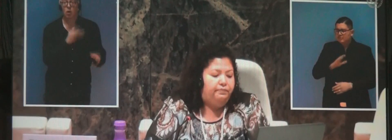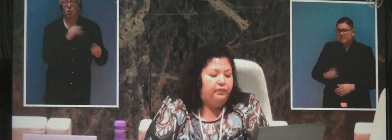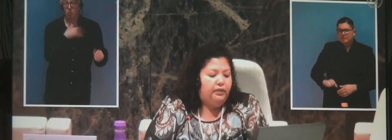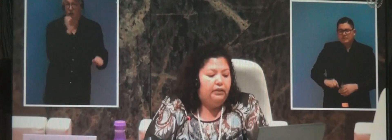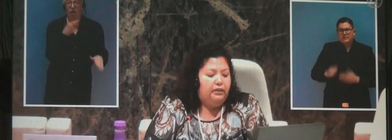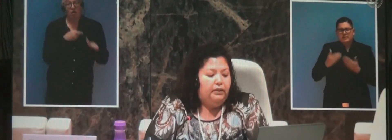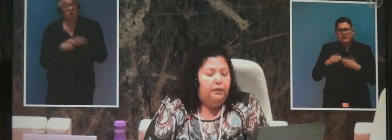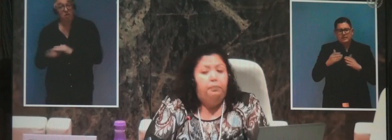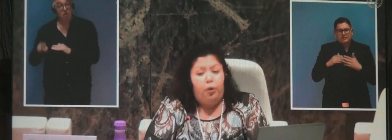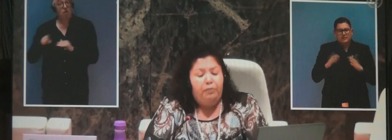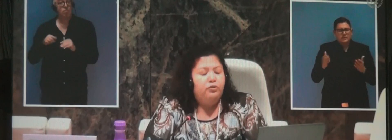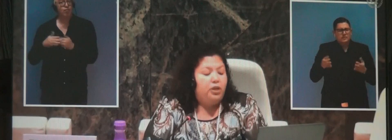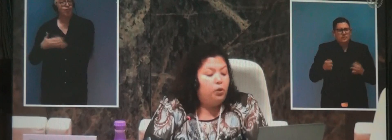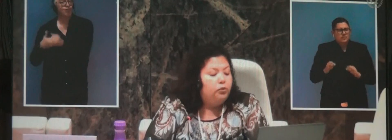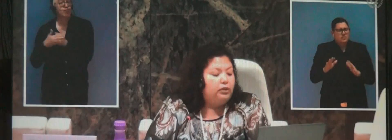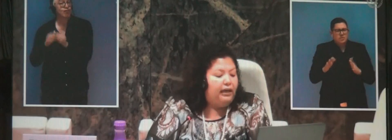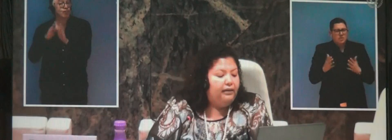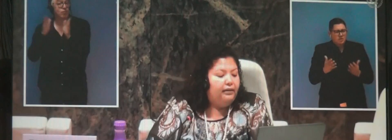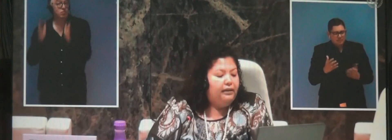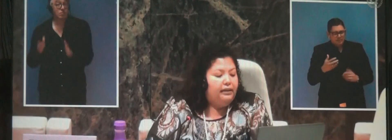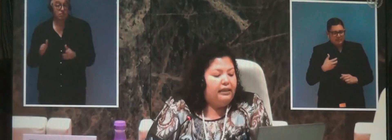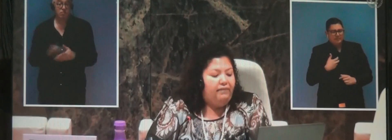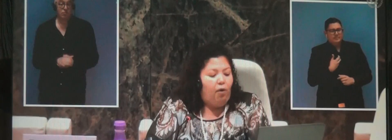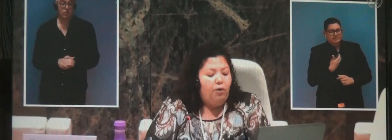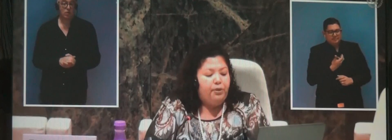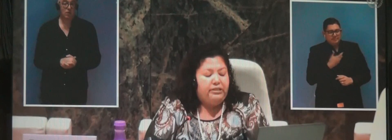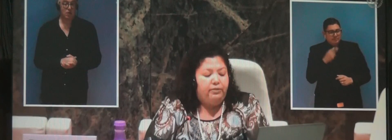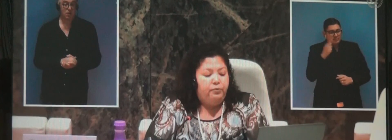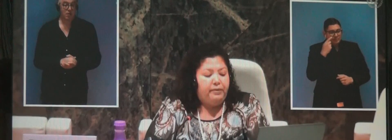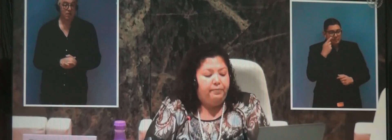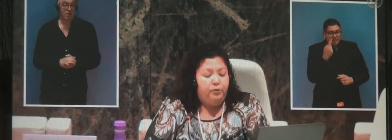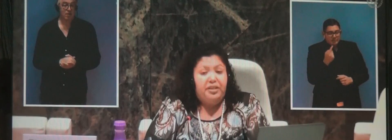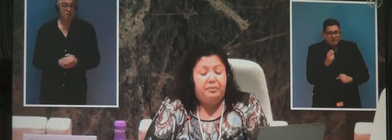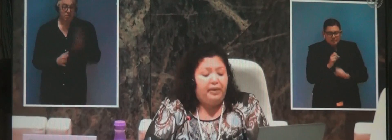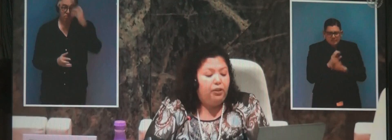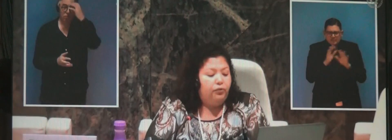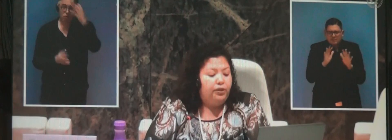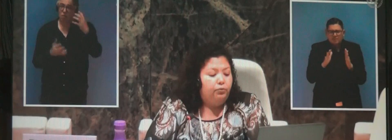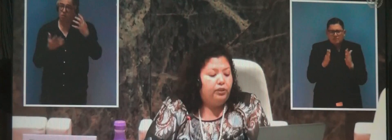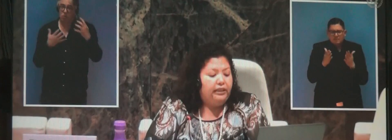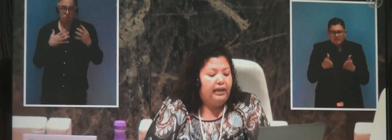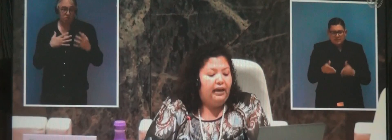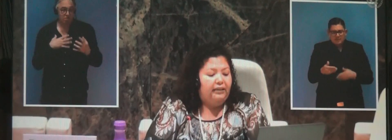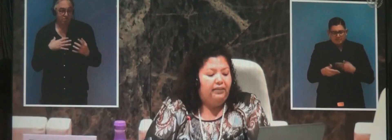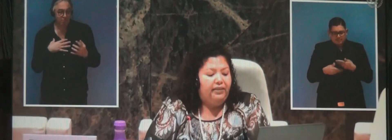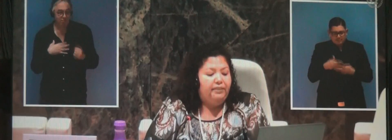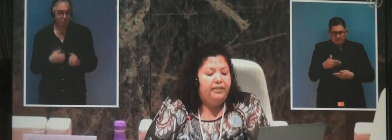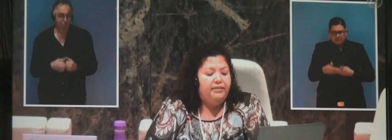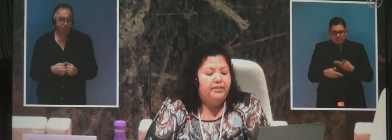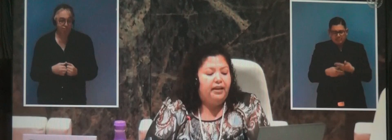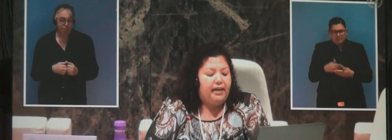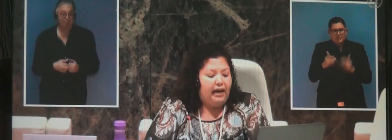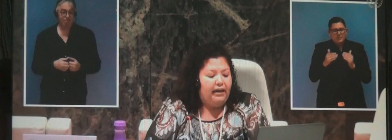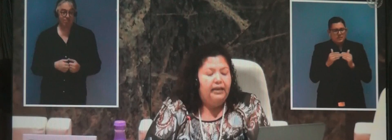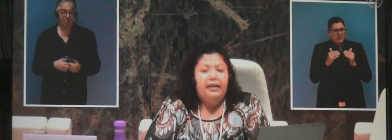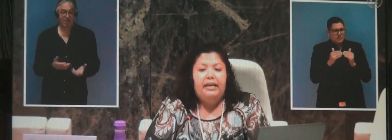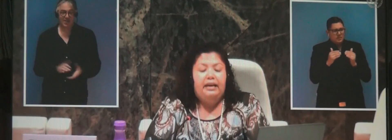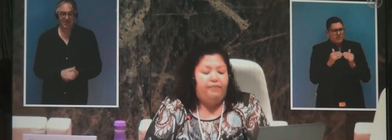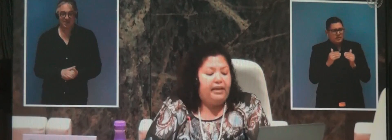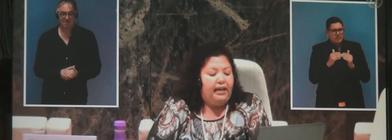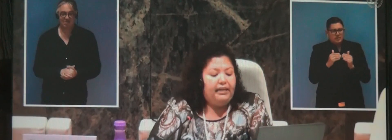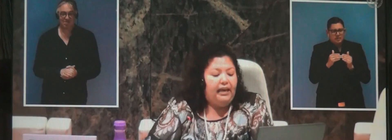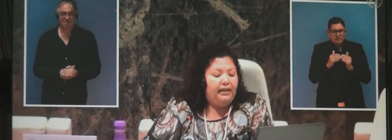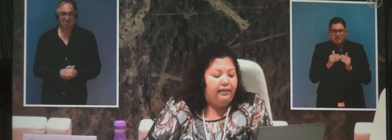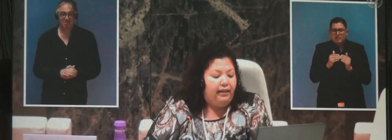acciones. Podemos encontrar que bajo el procedimiento de rutina a través de medicina legal,